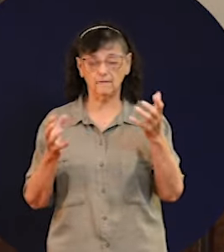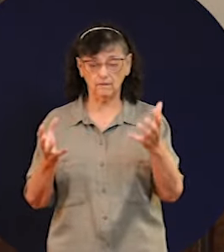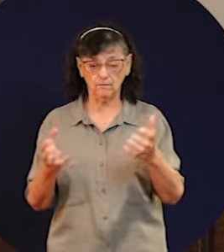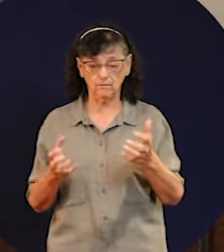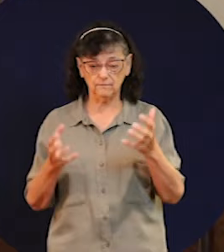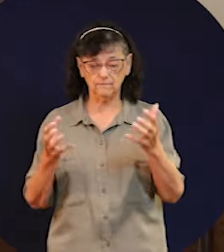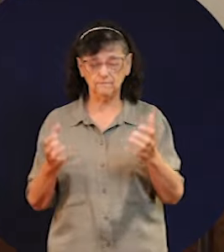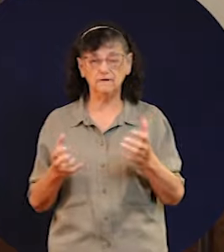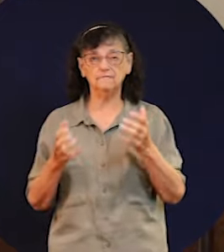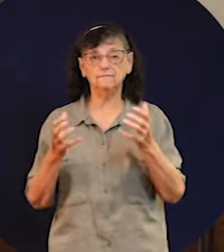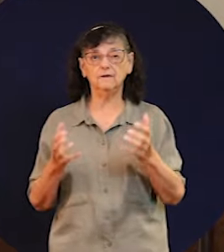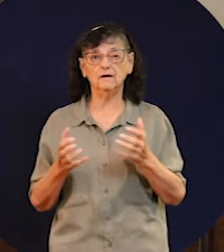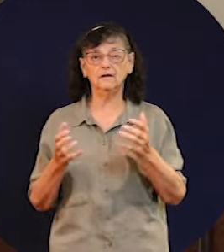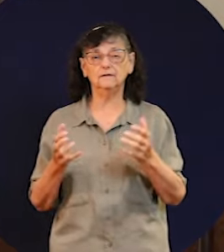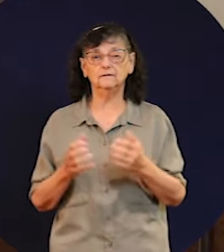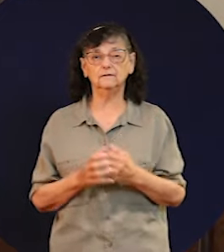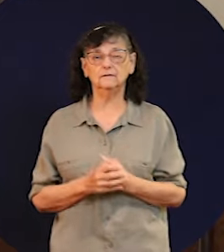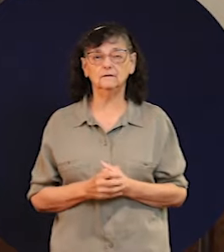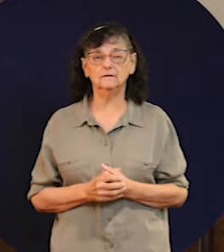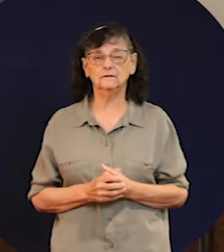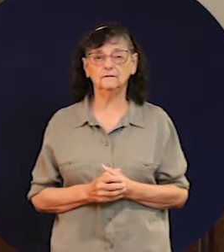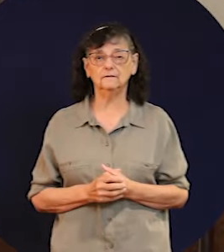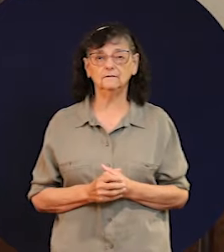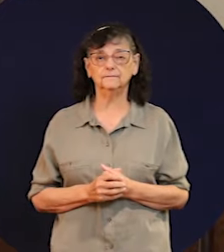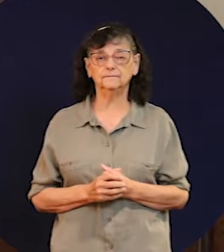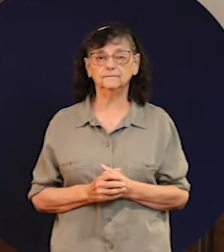nada me falta.